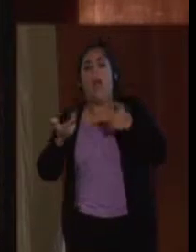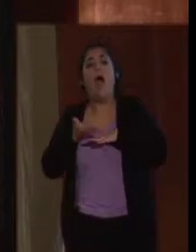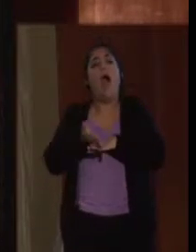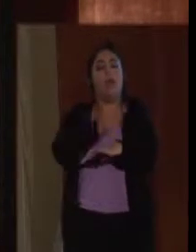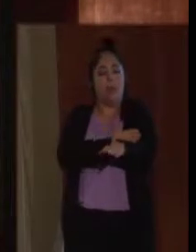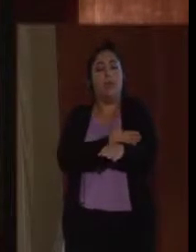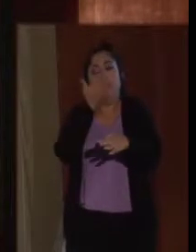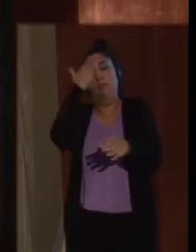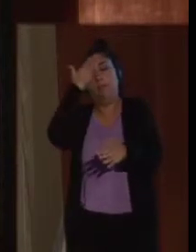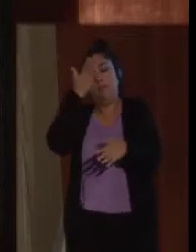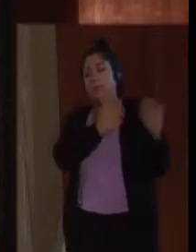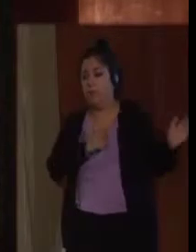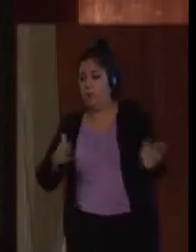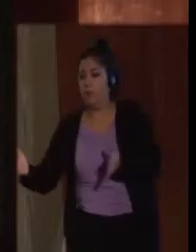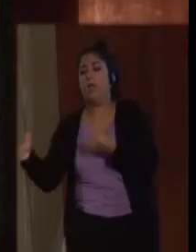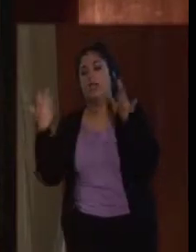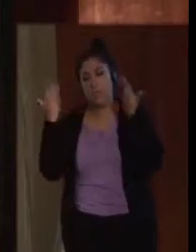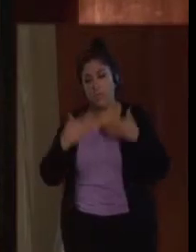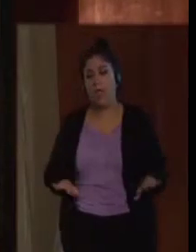de dólares.